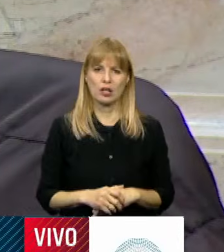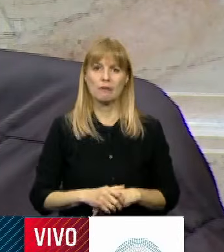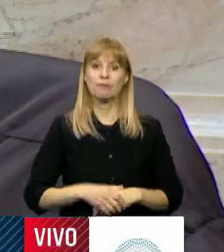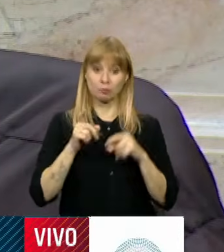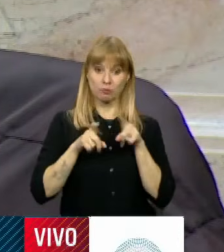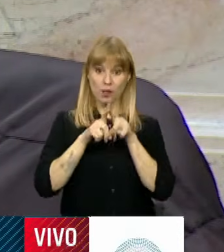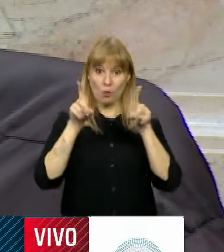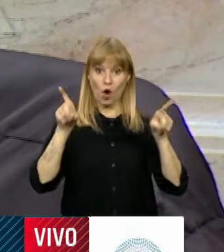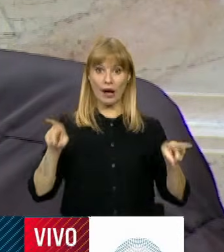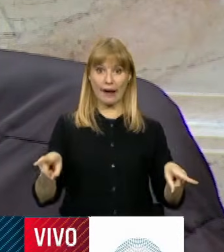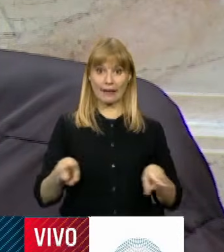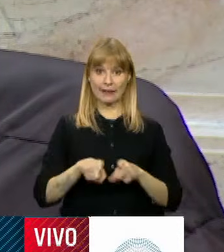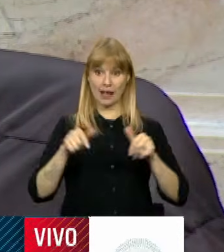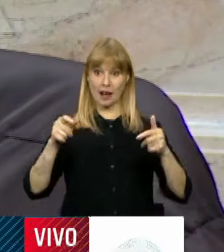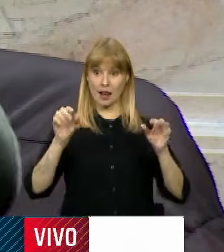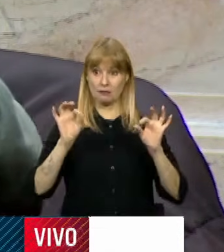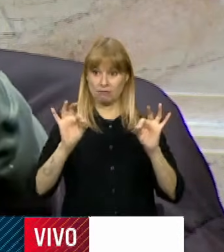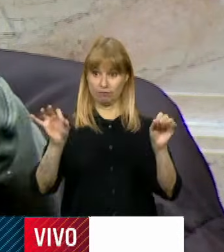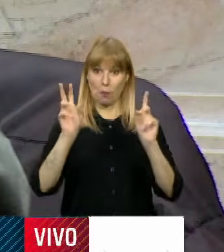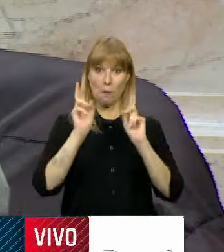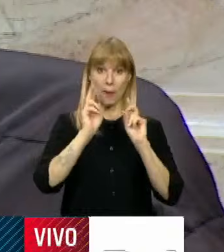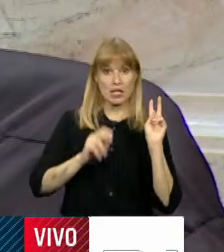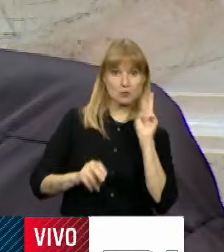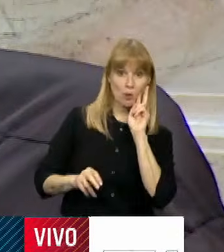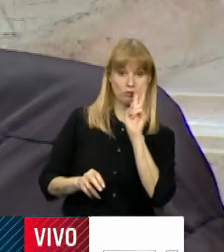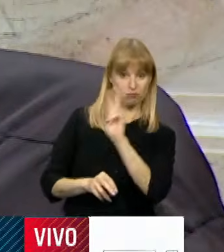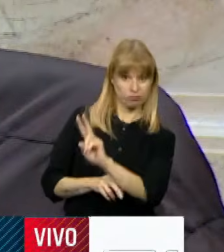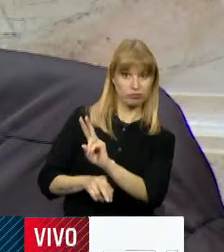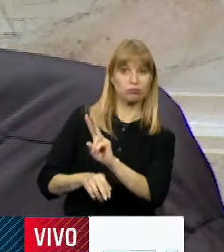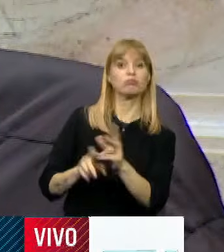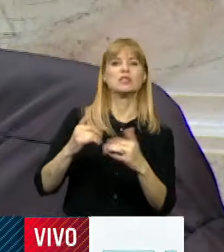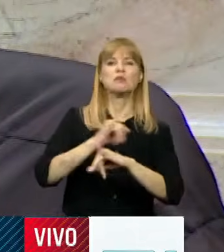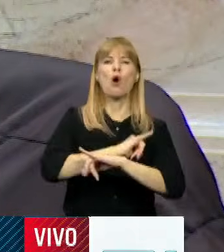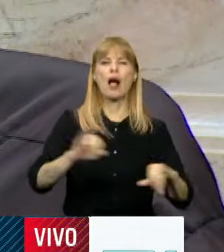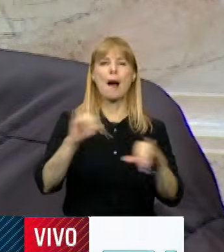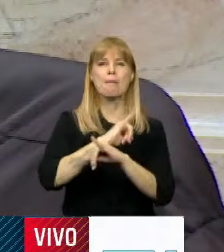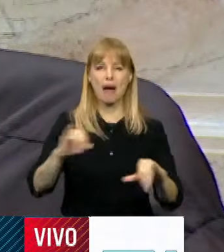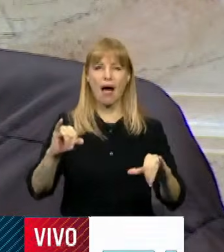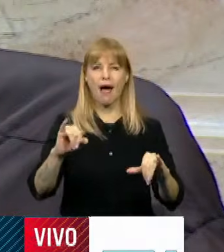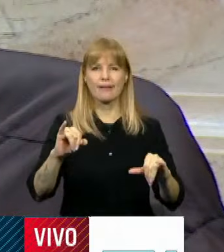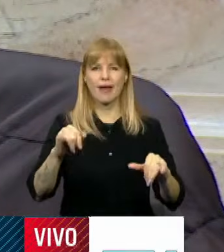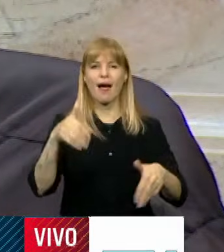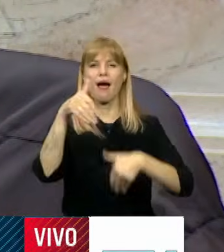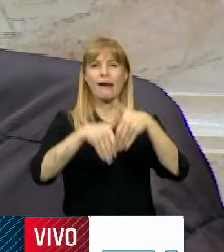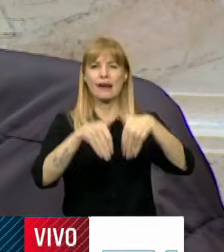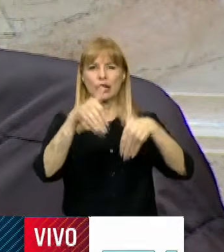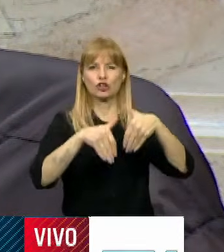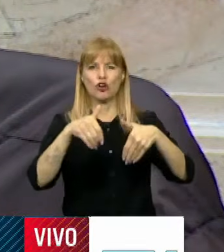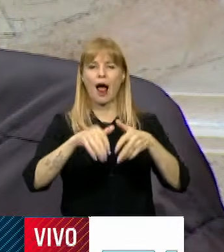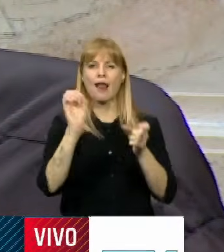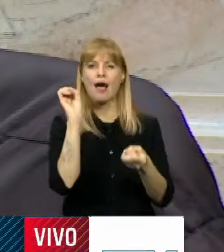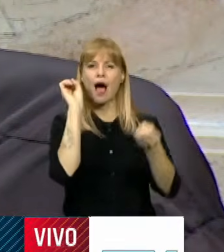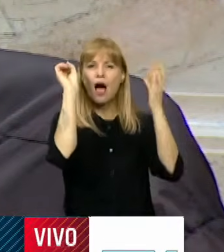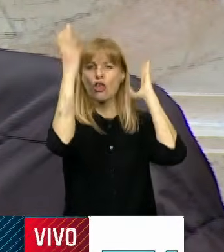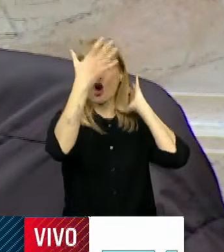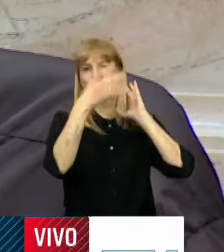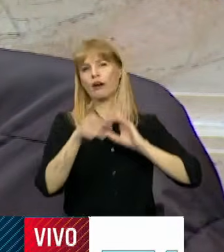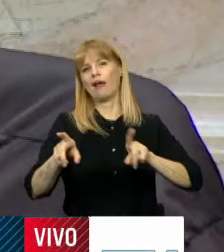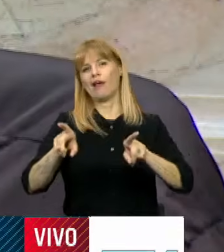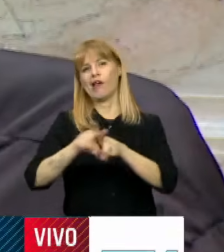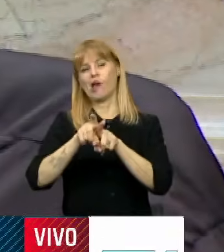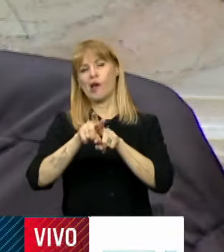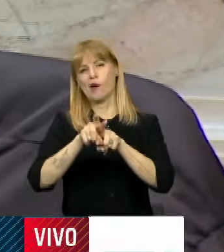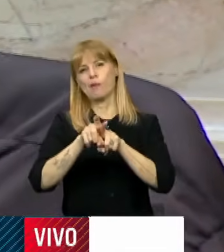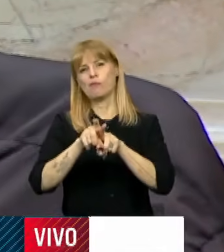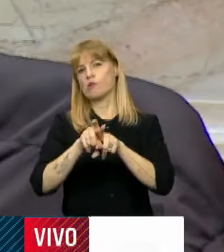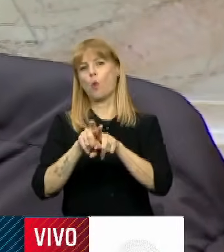cartel es el cartel que utilizaban en la campaña electoral, Adorni es Milei. ¿No? Y claramente, Adorni